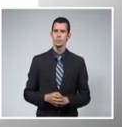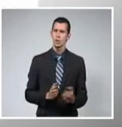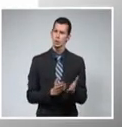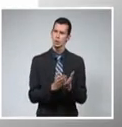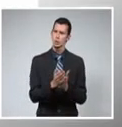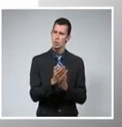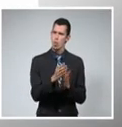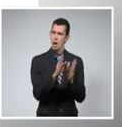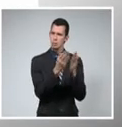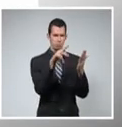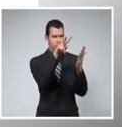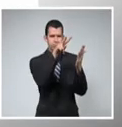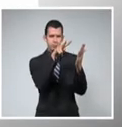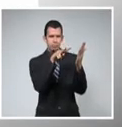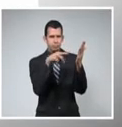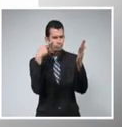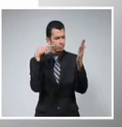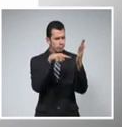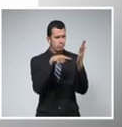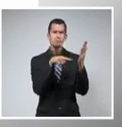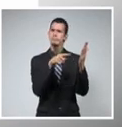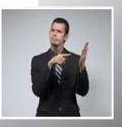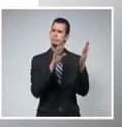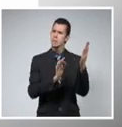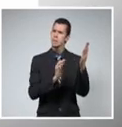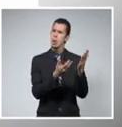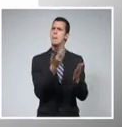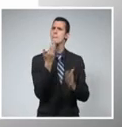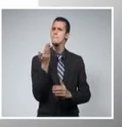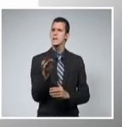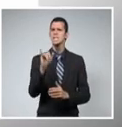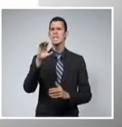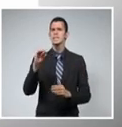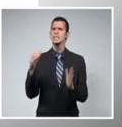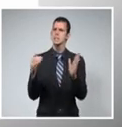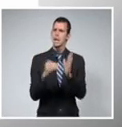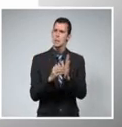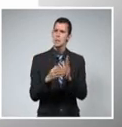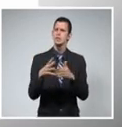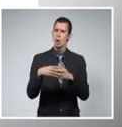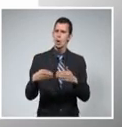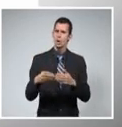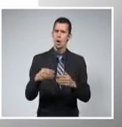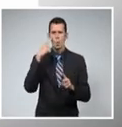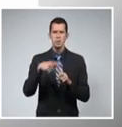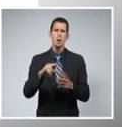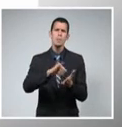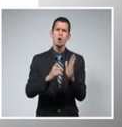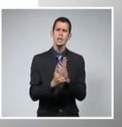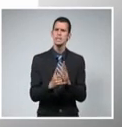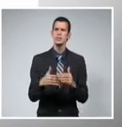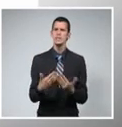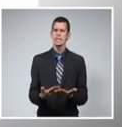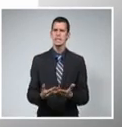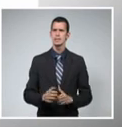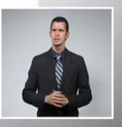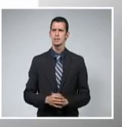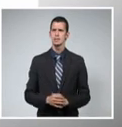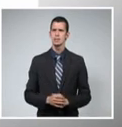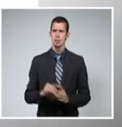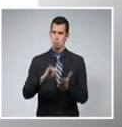el documento, dinero a la NET, $60,000 concretamente para este proyecto. La actividad número uno de este